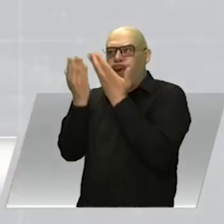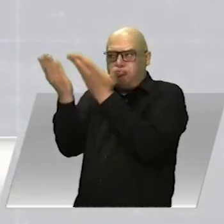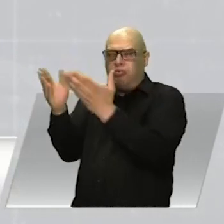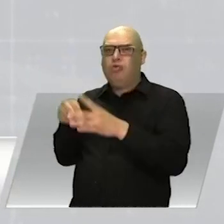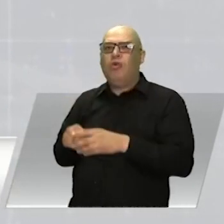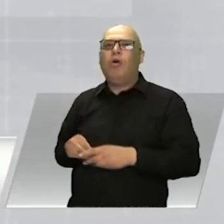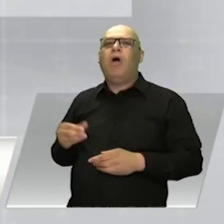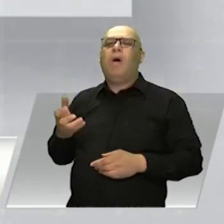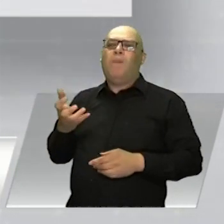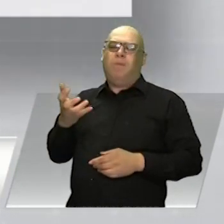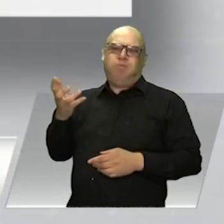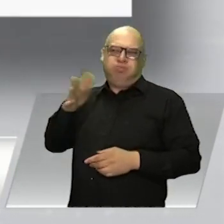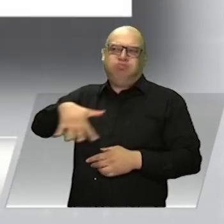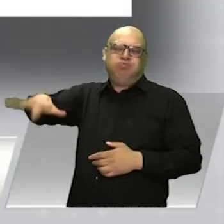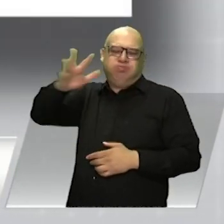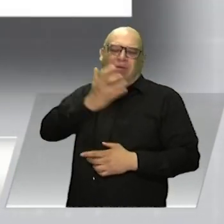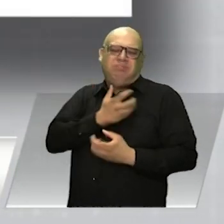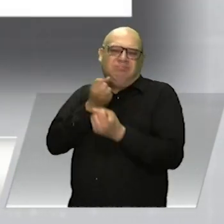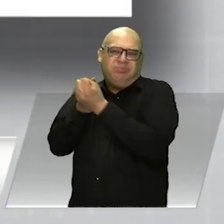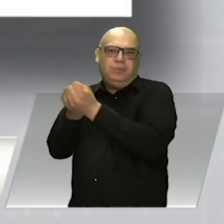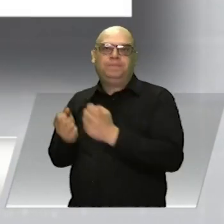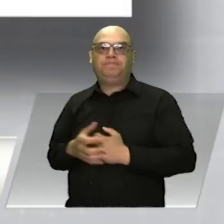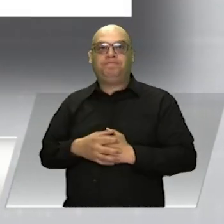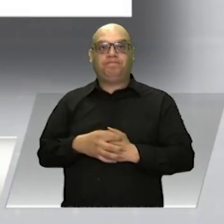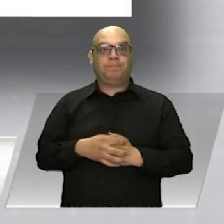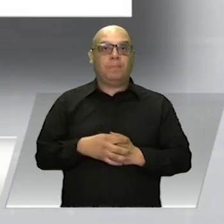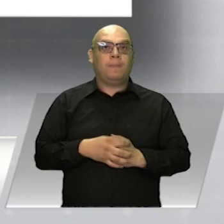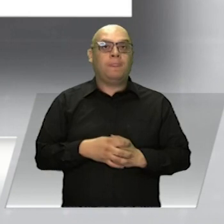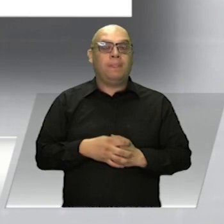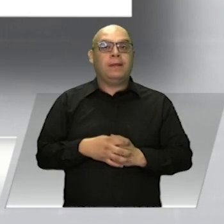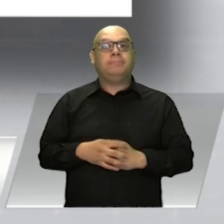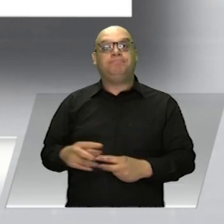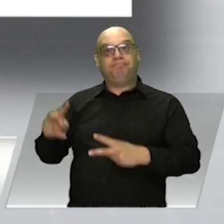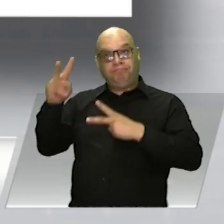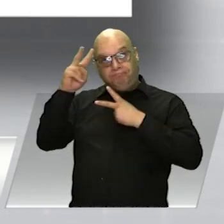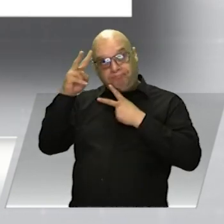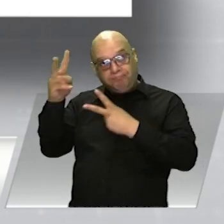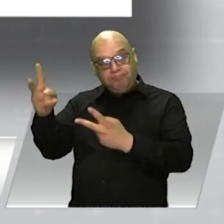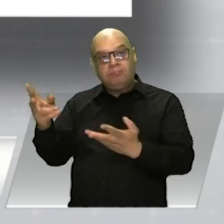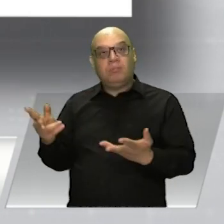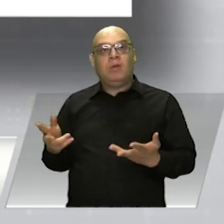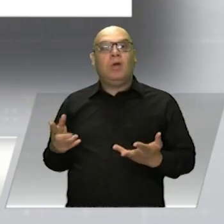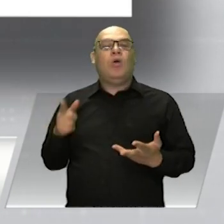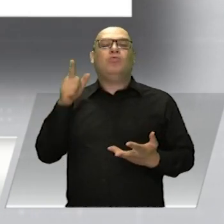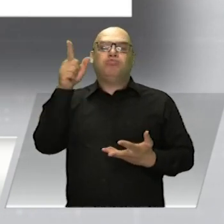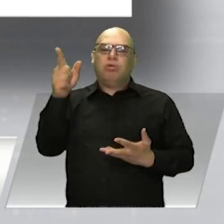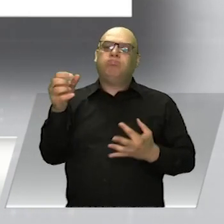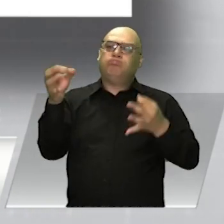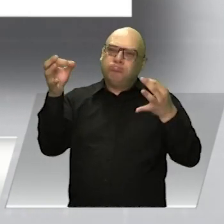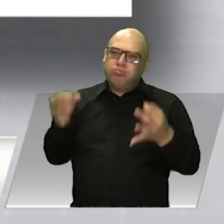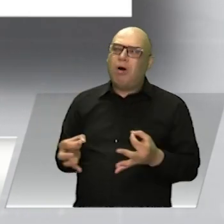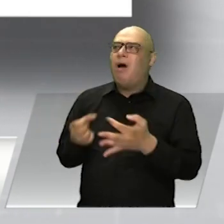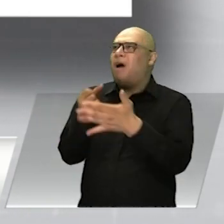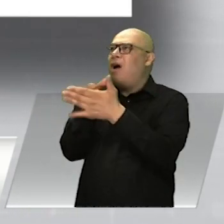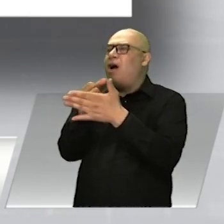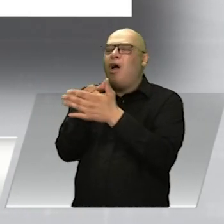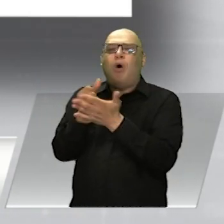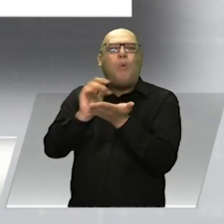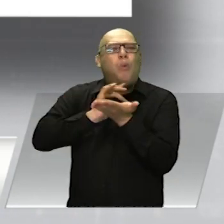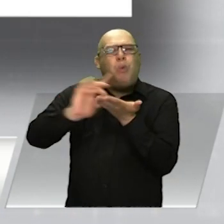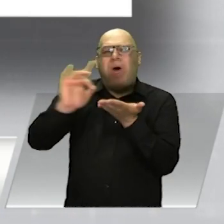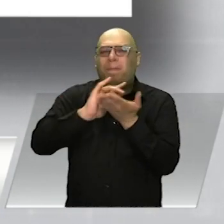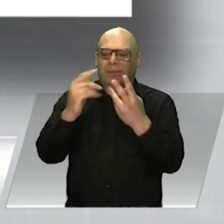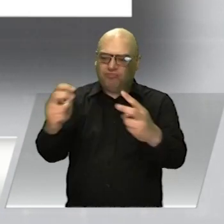homólogos de la subregión paramos por lo anterior de manera respetuosa le solicitamos la realización urgente de un consejo